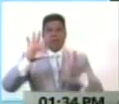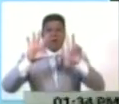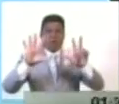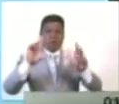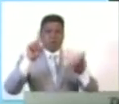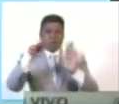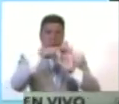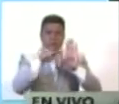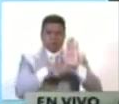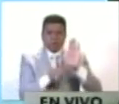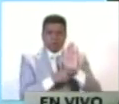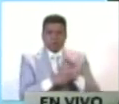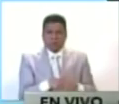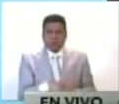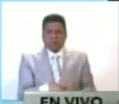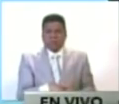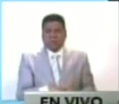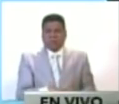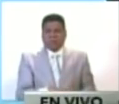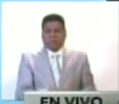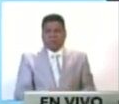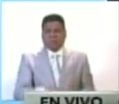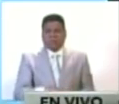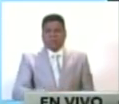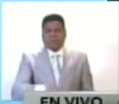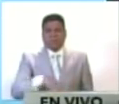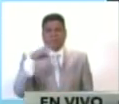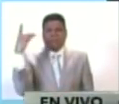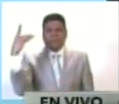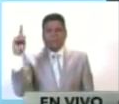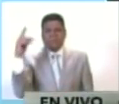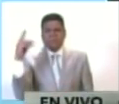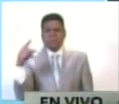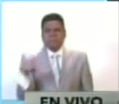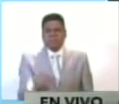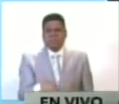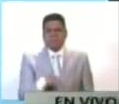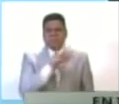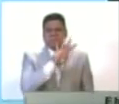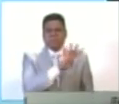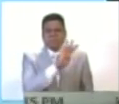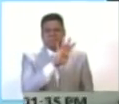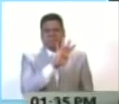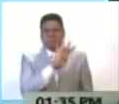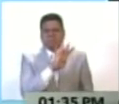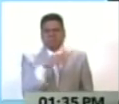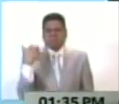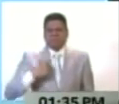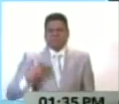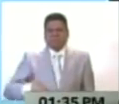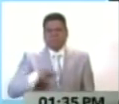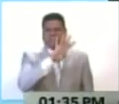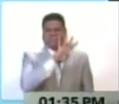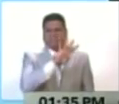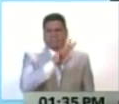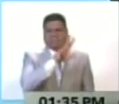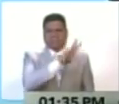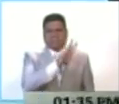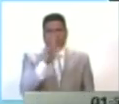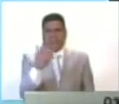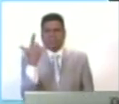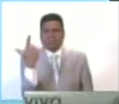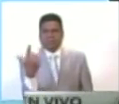400, Paraguay debe 408, Brasil debe 351, Argentina 331. ¿Qué quiere decir